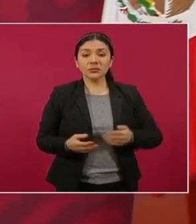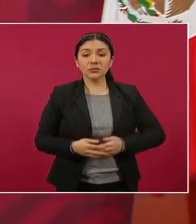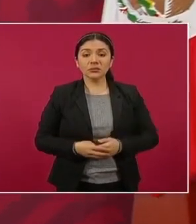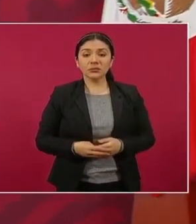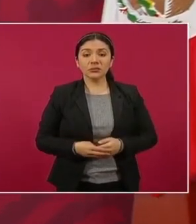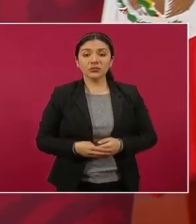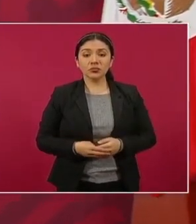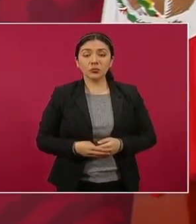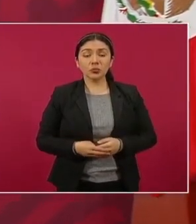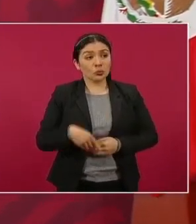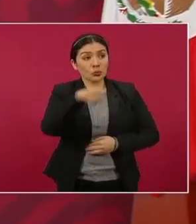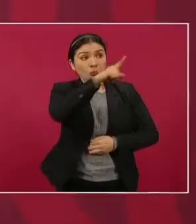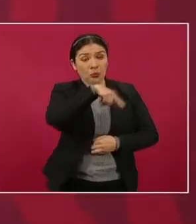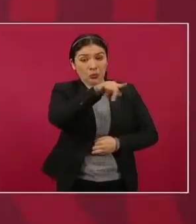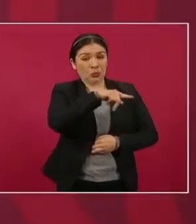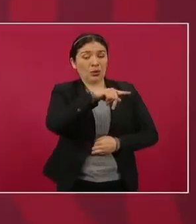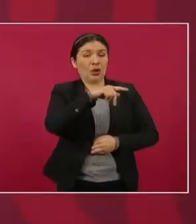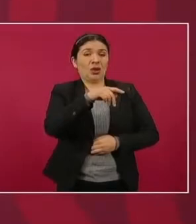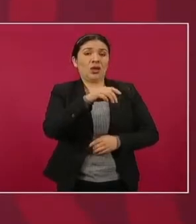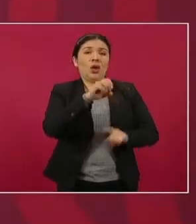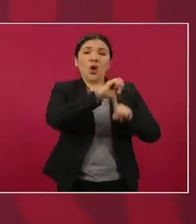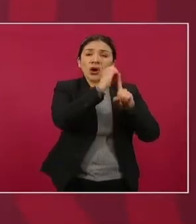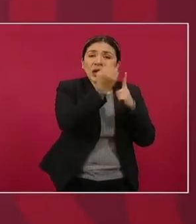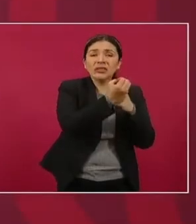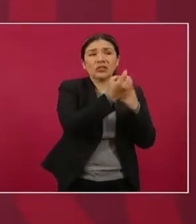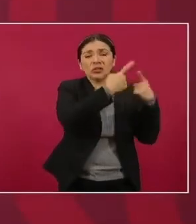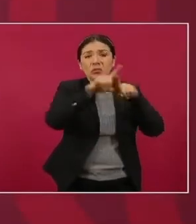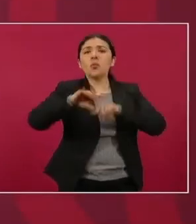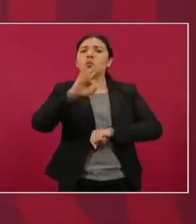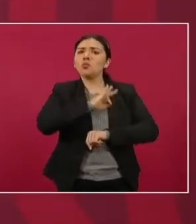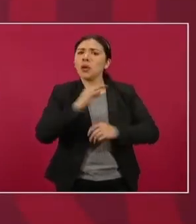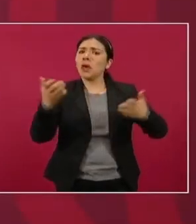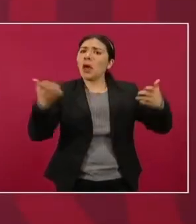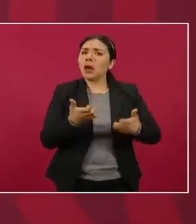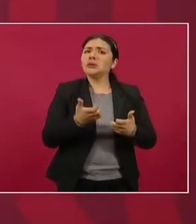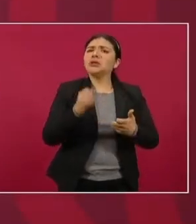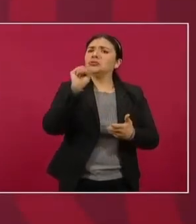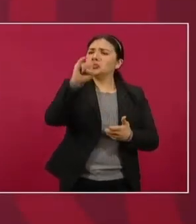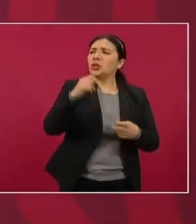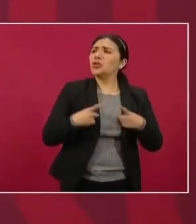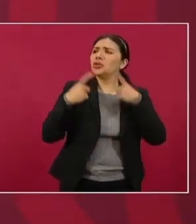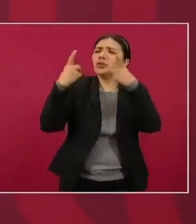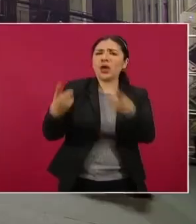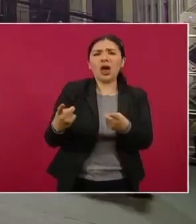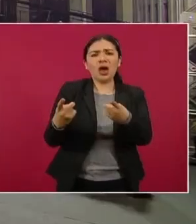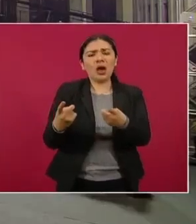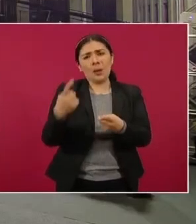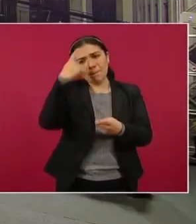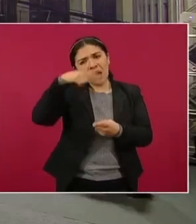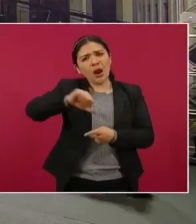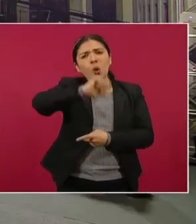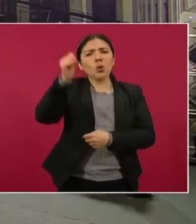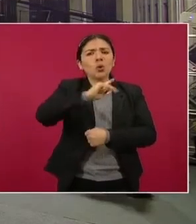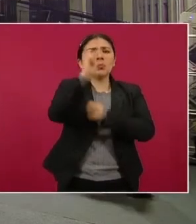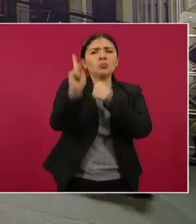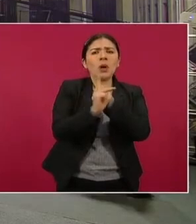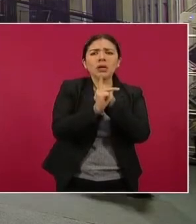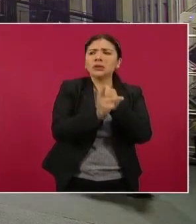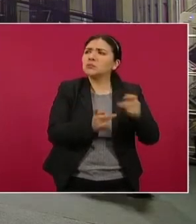y que pueden entregar bienes estratégicos a extranjeros